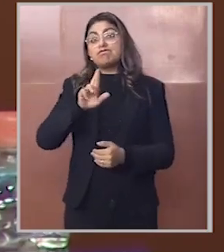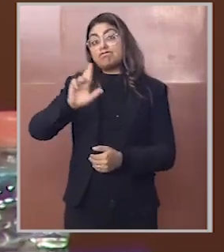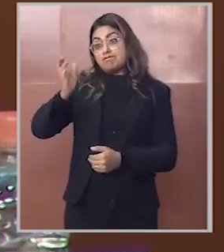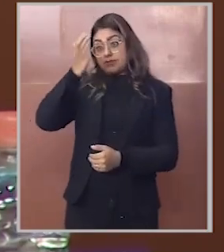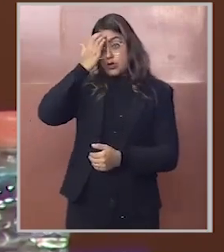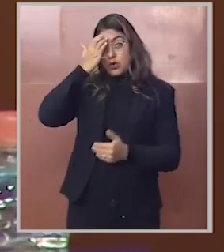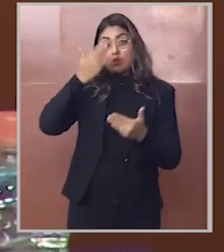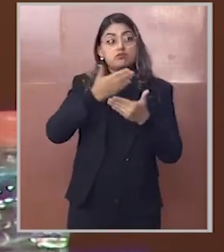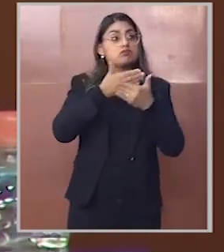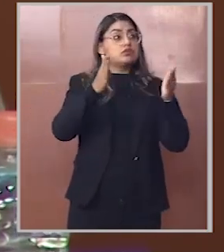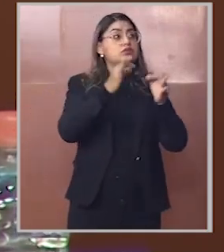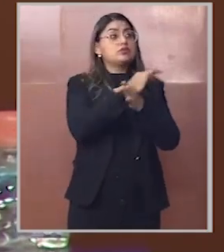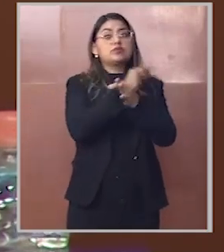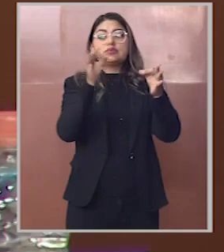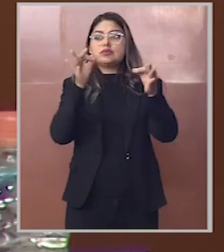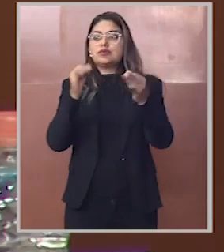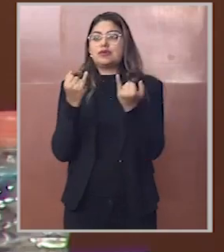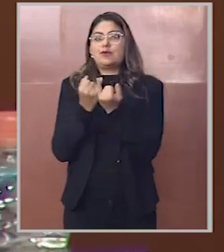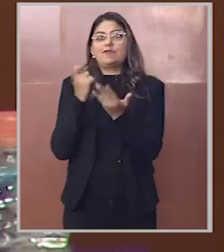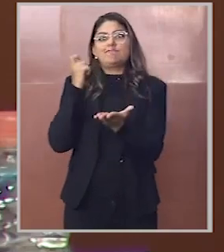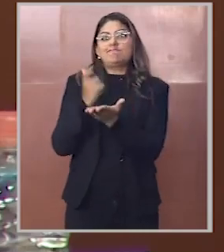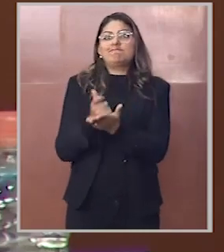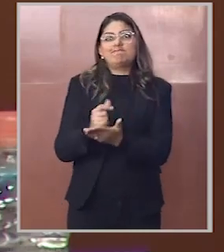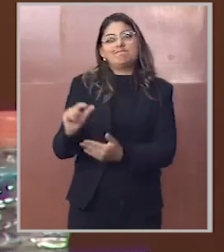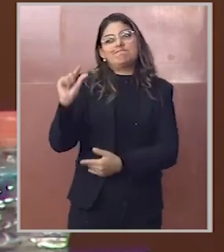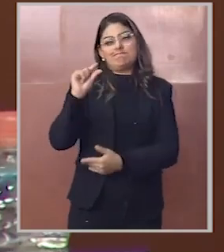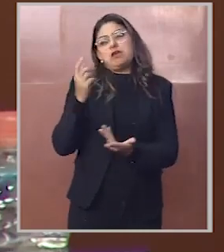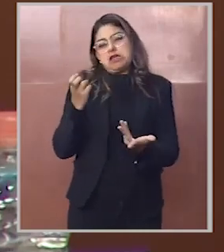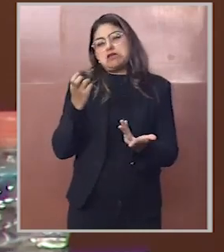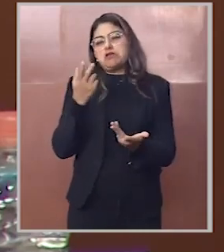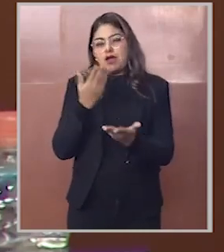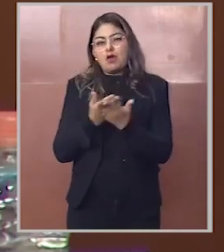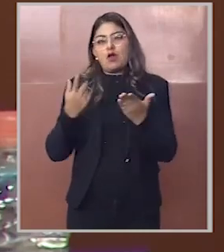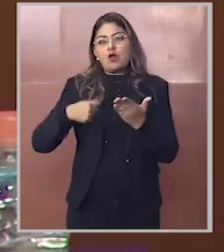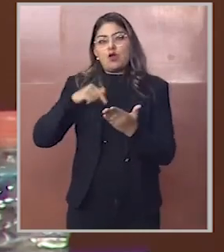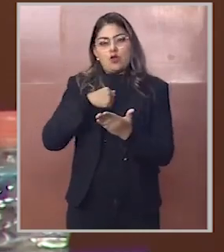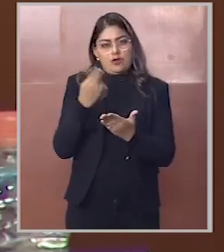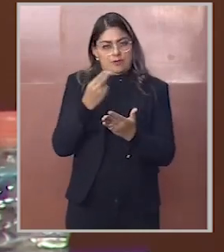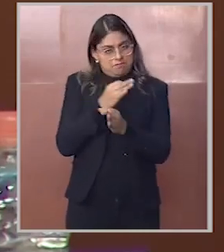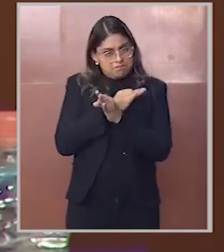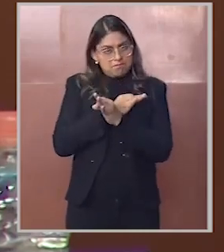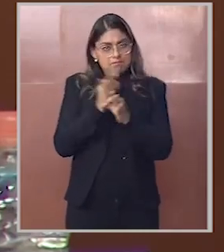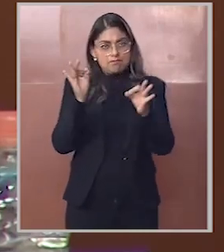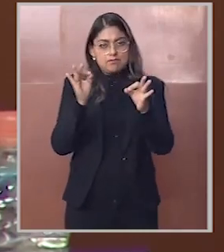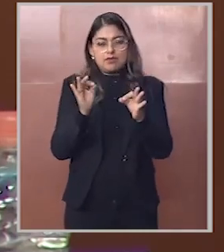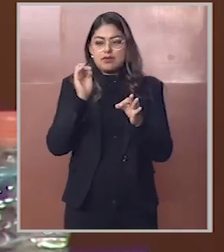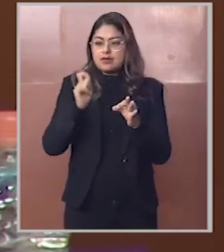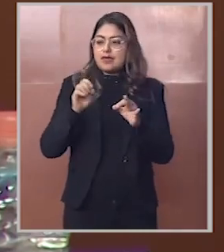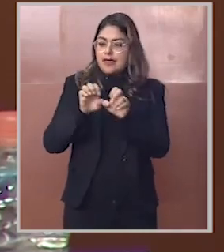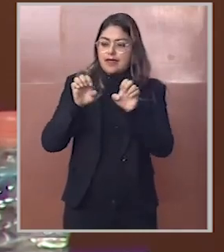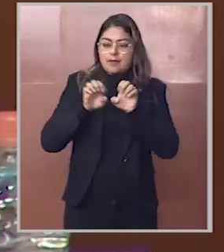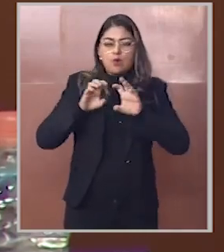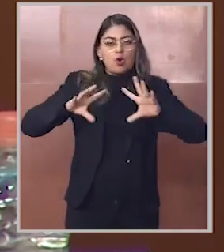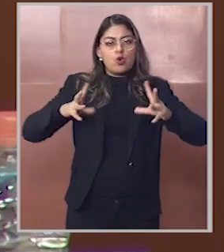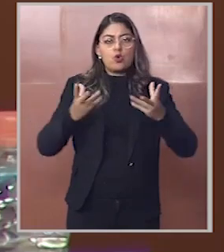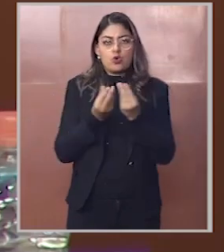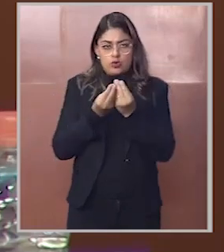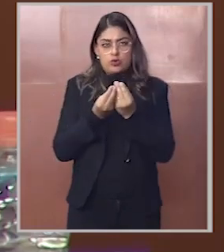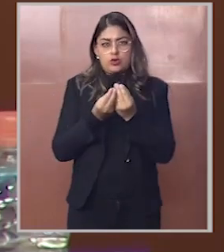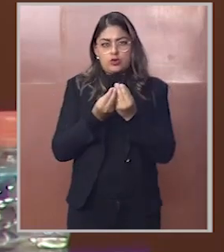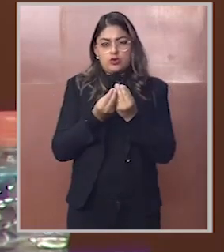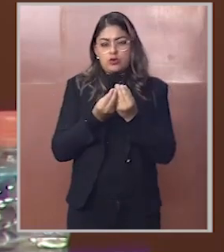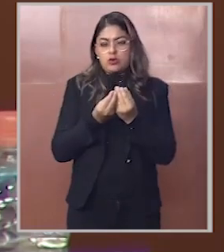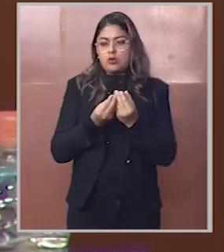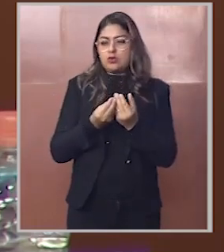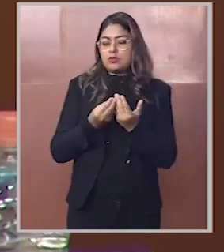económico no y aquí decir que bueno nosotras sí tuvimos y bueno en equipo se tuvo esta esta consideración muy en claro que